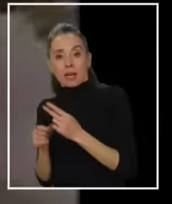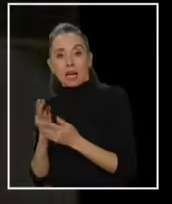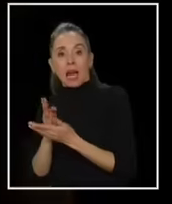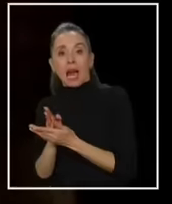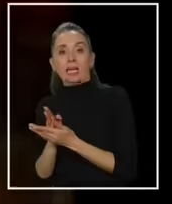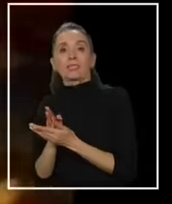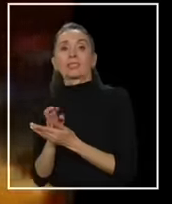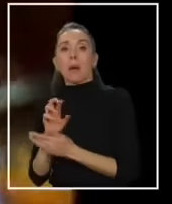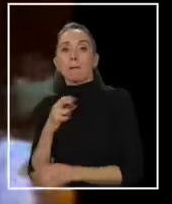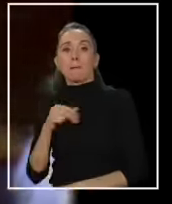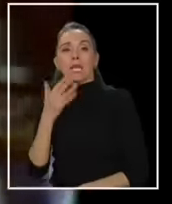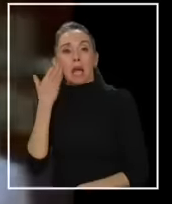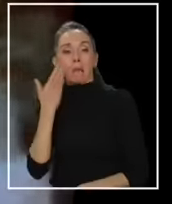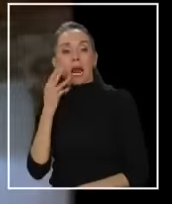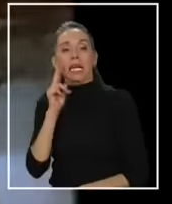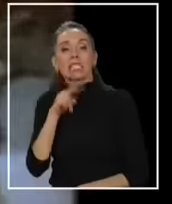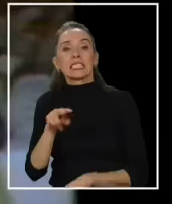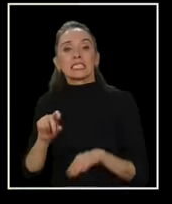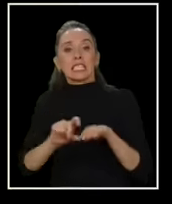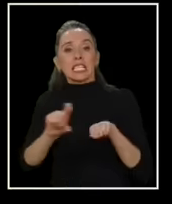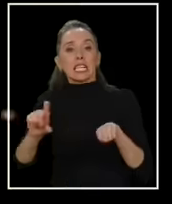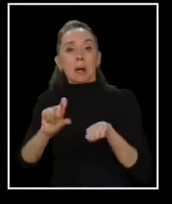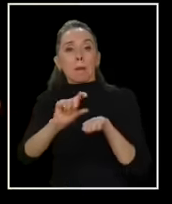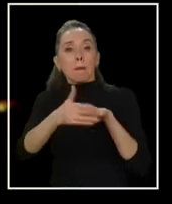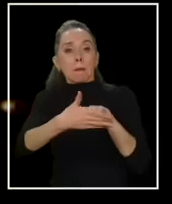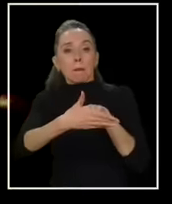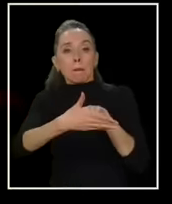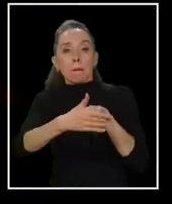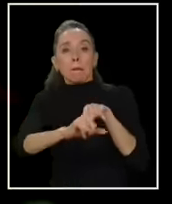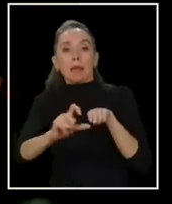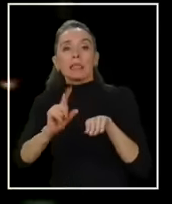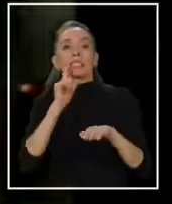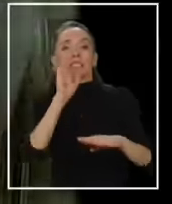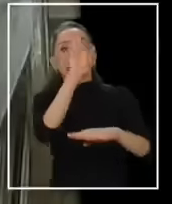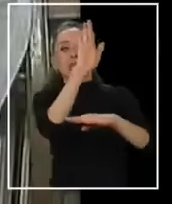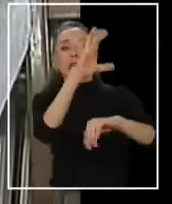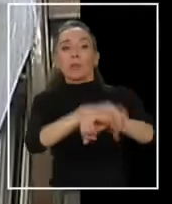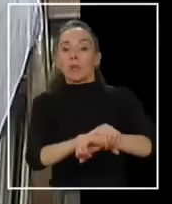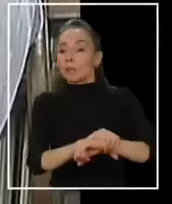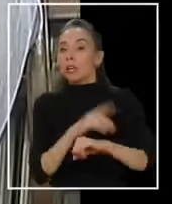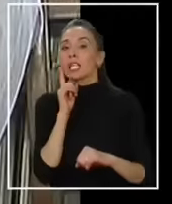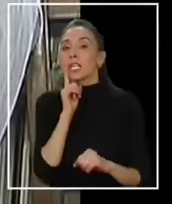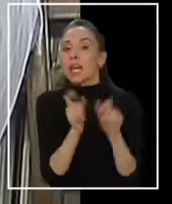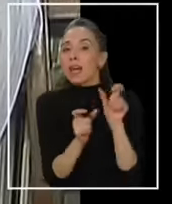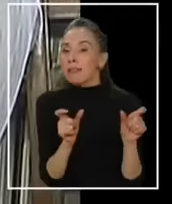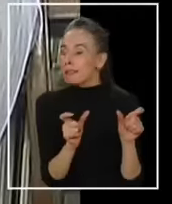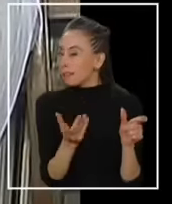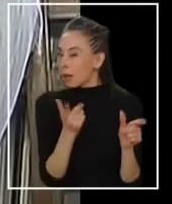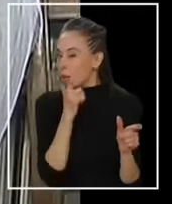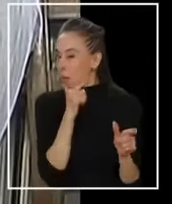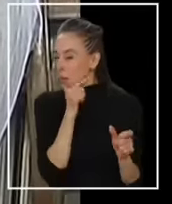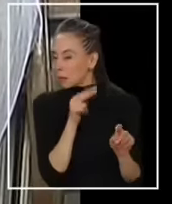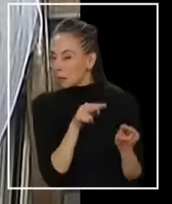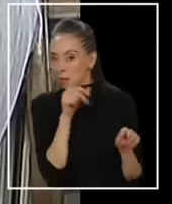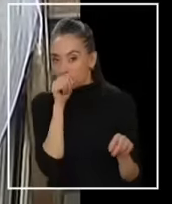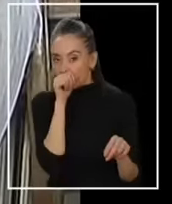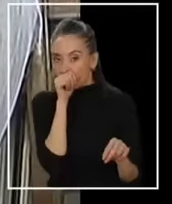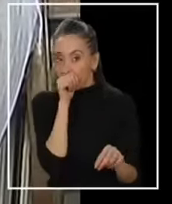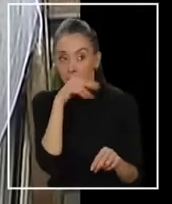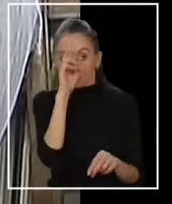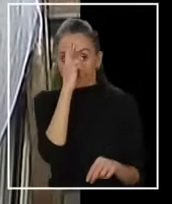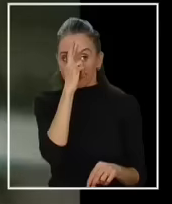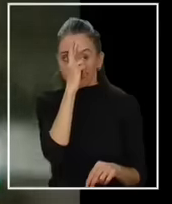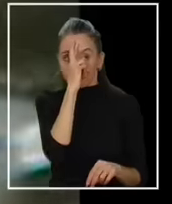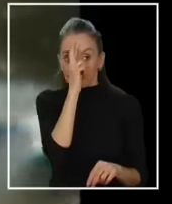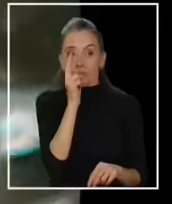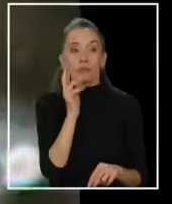Peña Blanca sin patente, sin que lo detuvieran? Sí. La mayor extrañeza mía era que no había